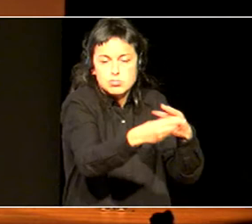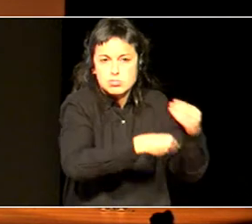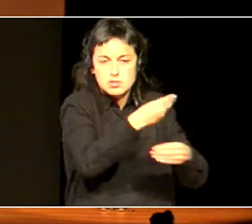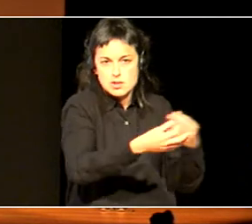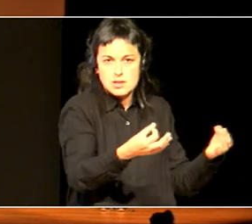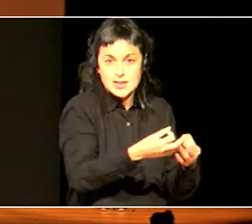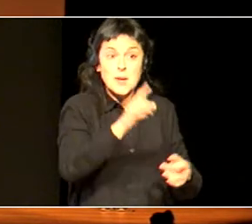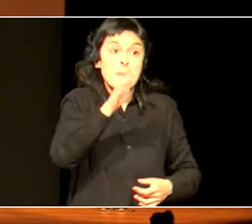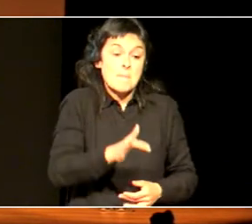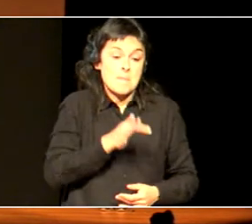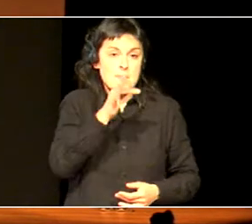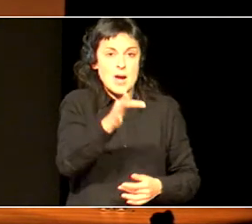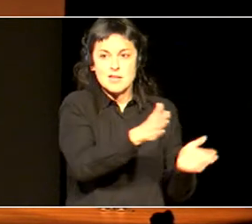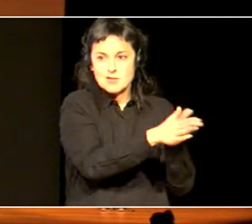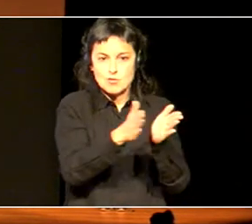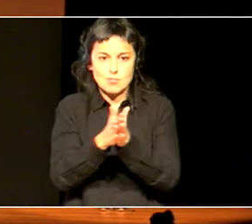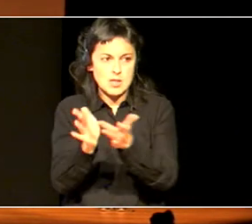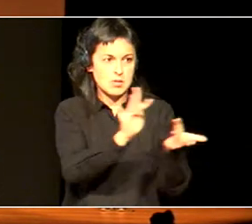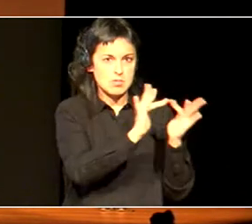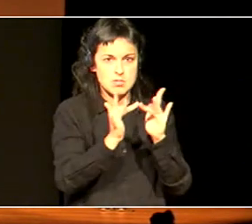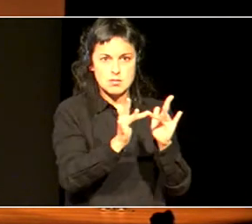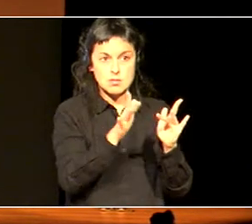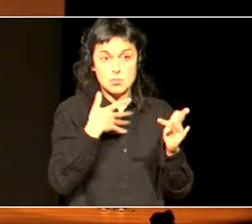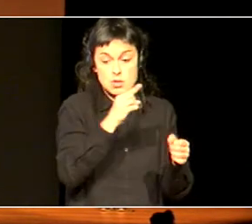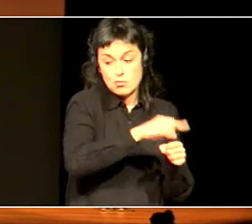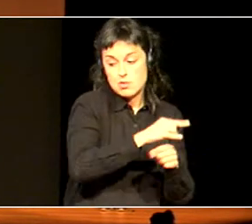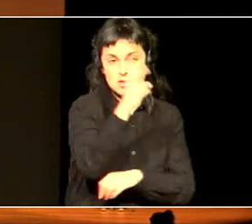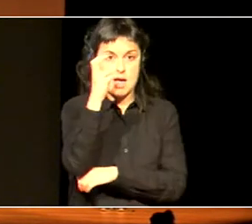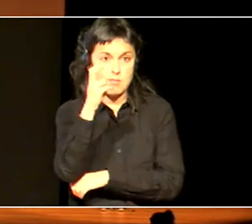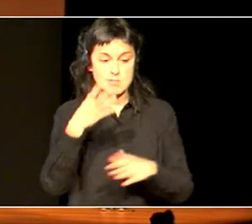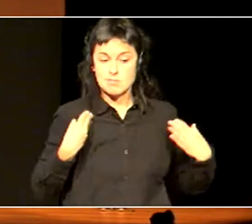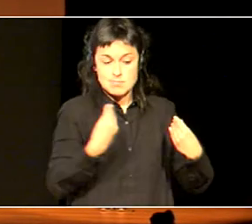los compañeros, ya que tienen que vivir con ellos de lunes a viernes.